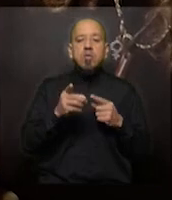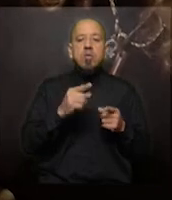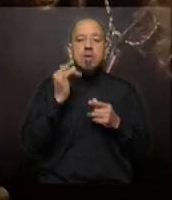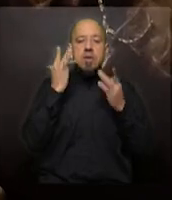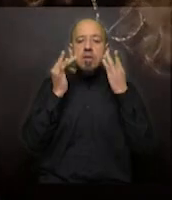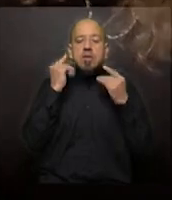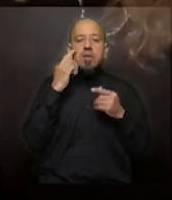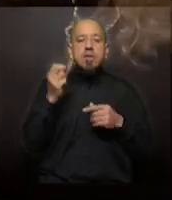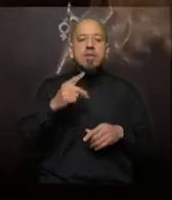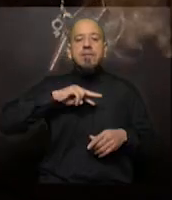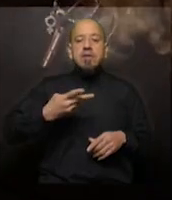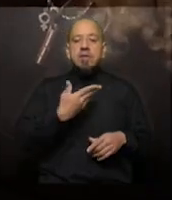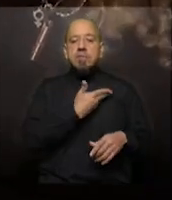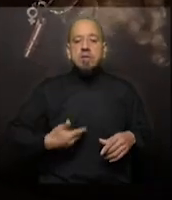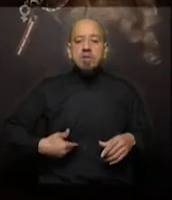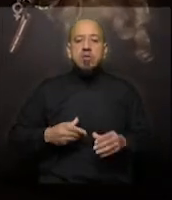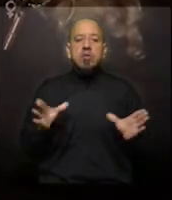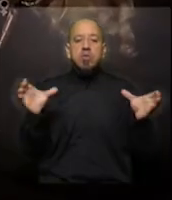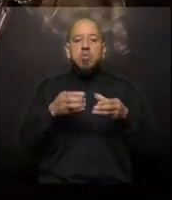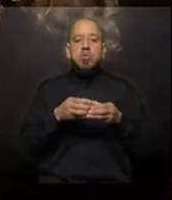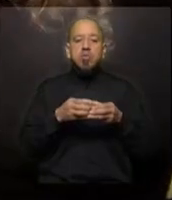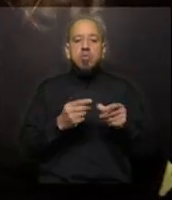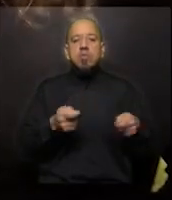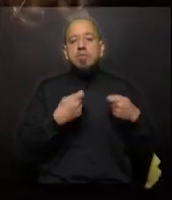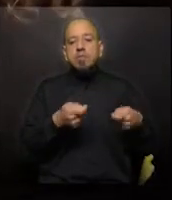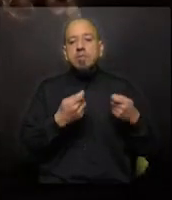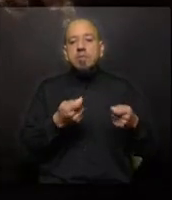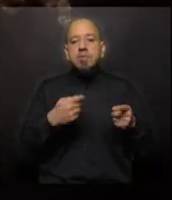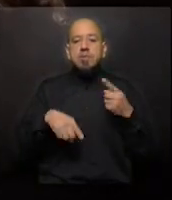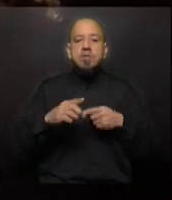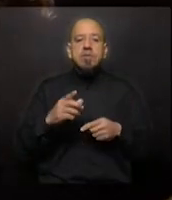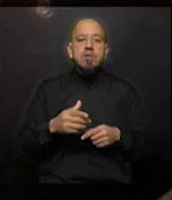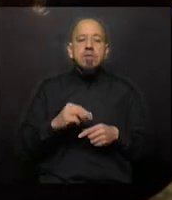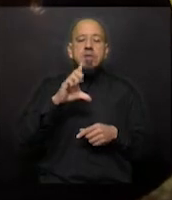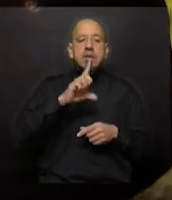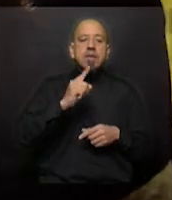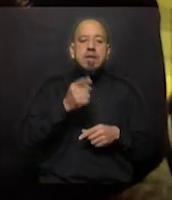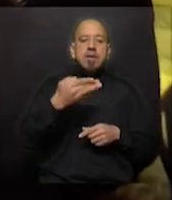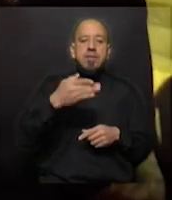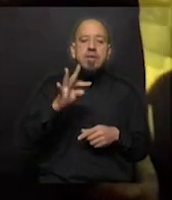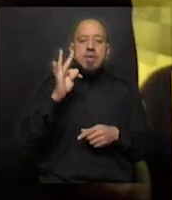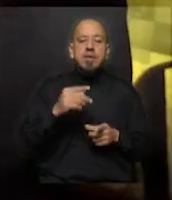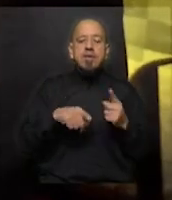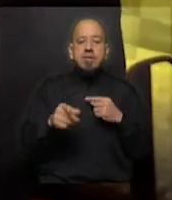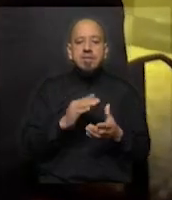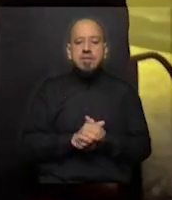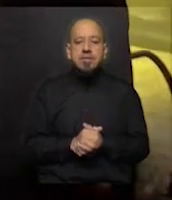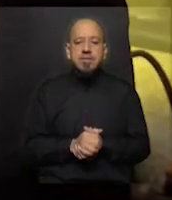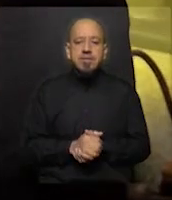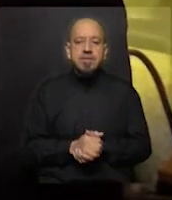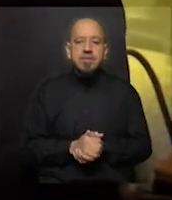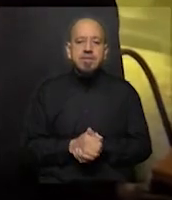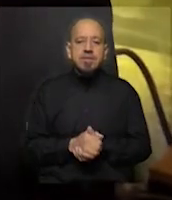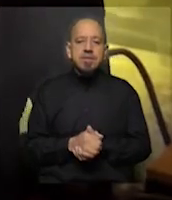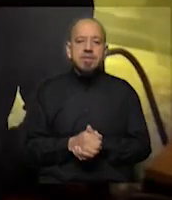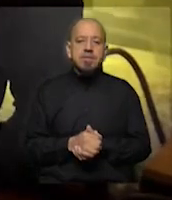es la vicepresidenta de la Cámara de Comercios y Negocios LGBT, Lea Masal. Buenas tardes, ¿cómo estás? Buenas tardes, ¿cómo